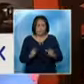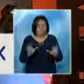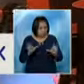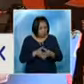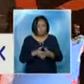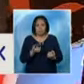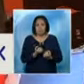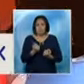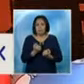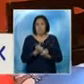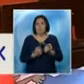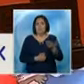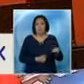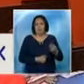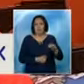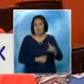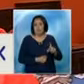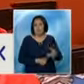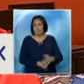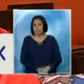conjunto para ayudar a Max.